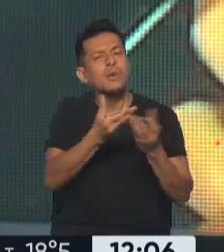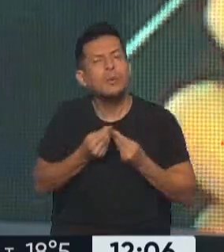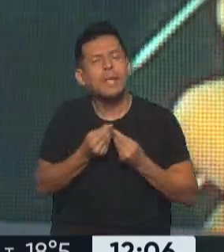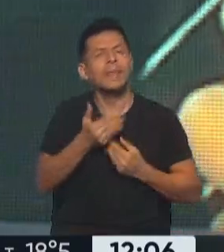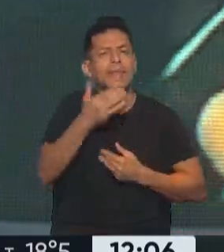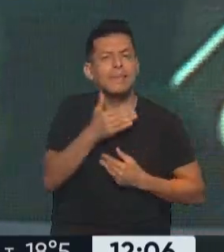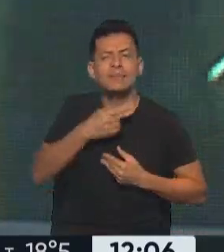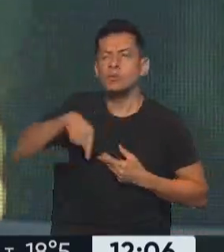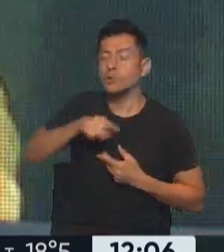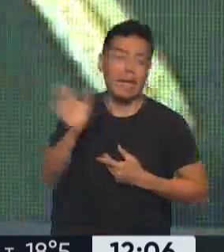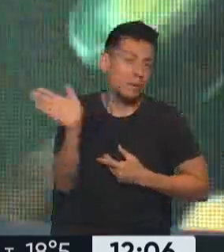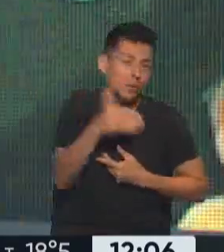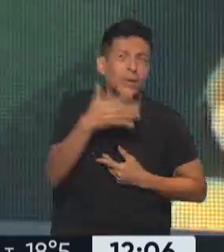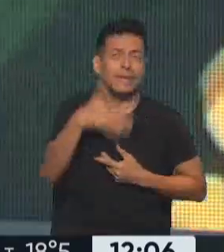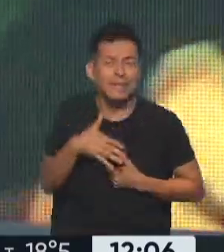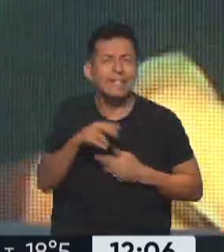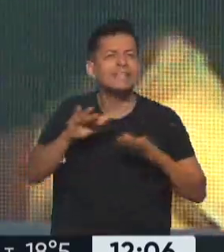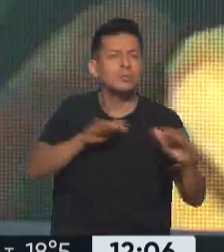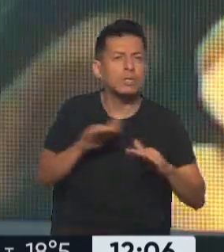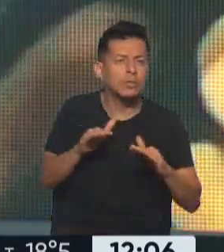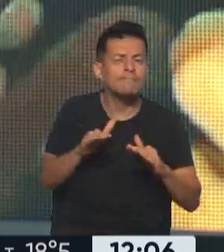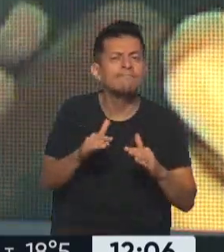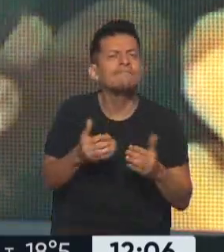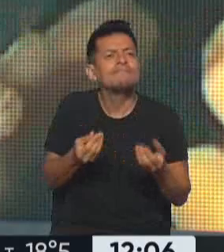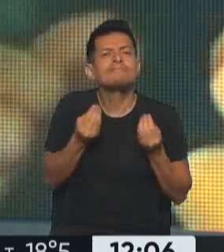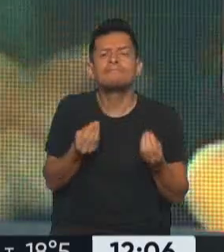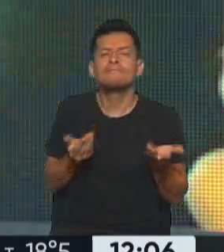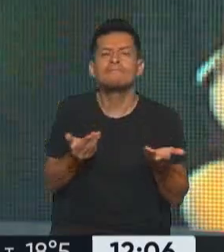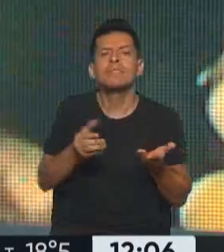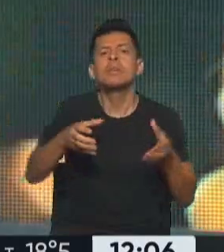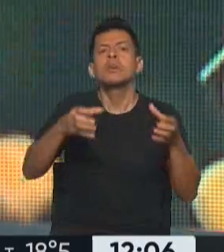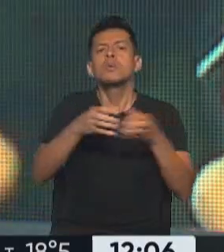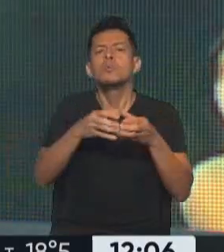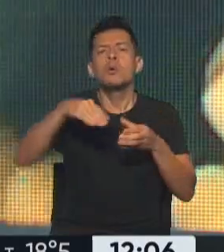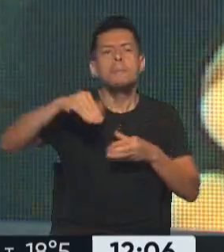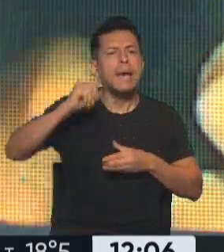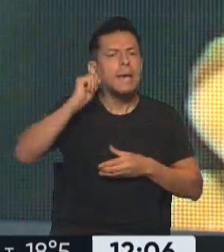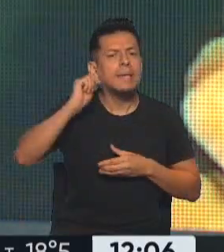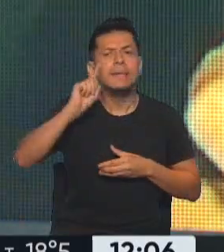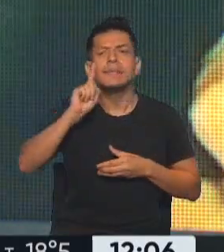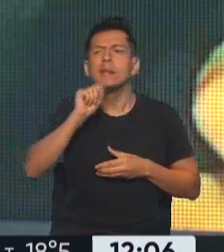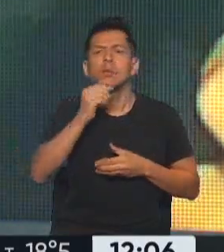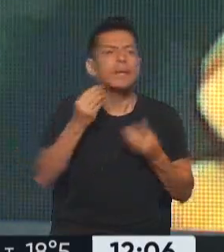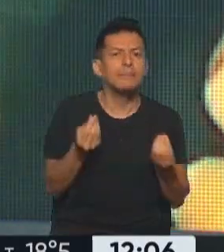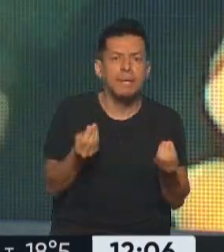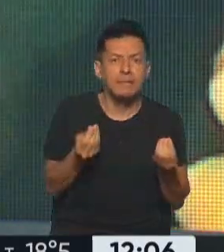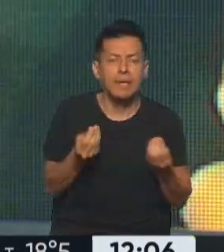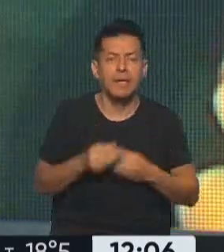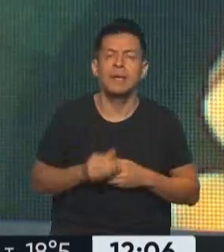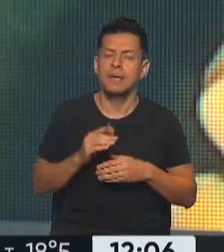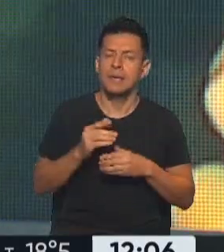entender a nosotros y a toda la audiencia, a toda la República Argentina, qué es lo que está pasando en el Consejo de la Magistratura? Bueno,